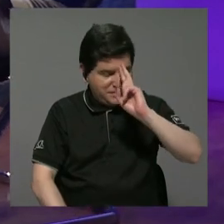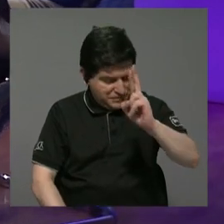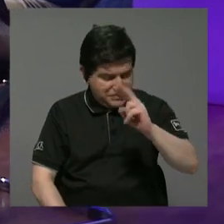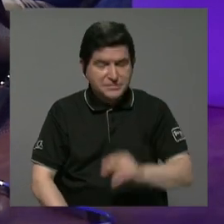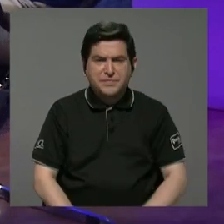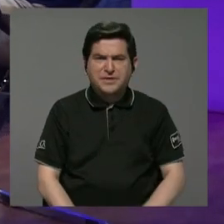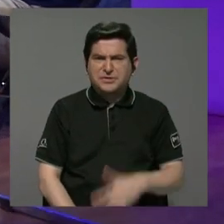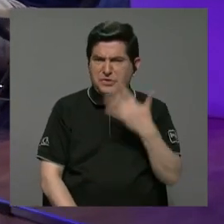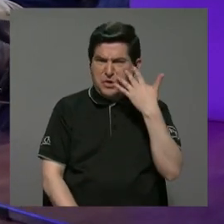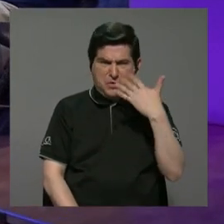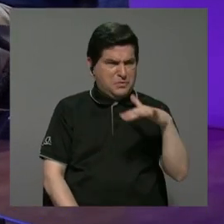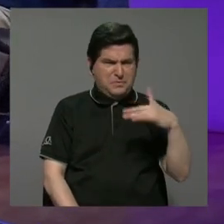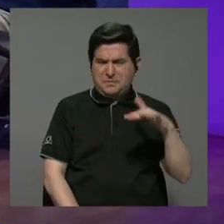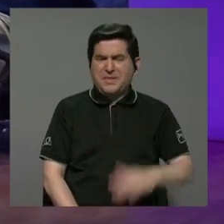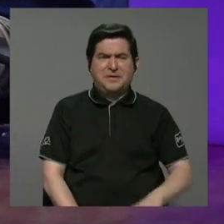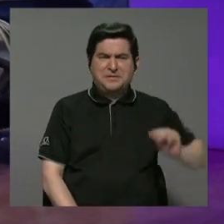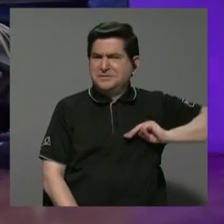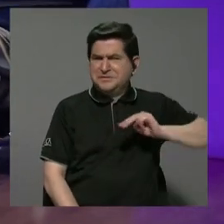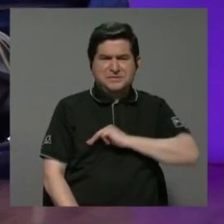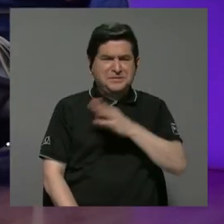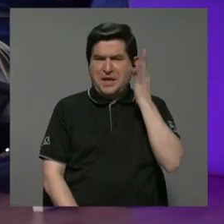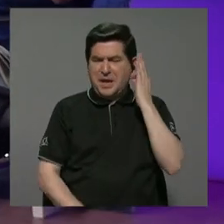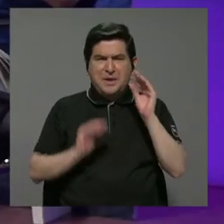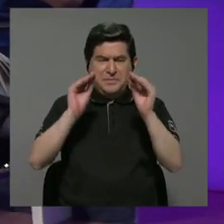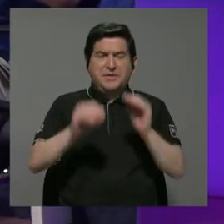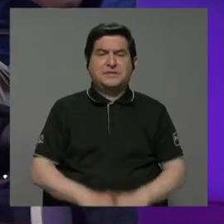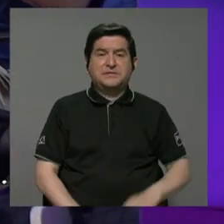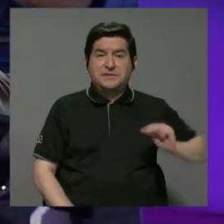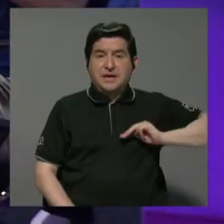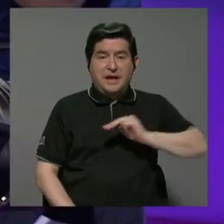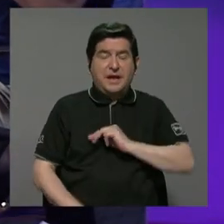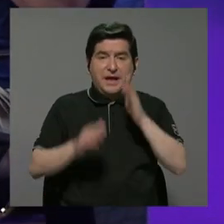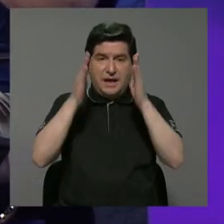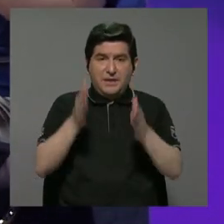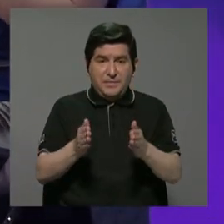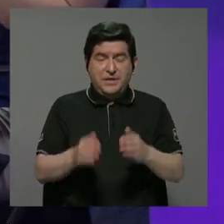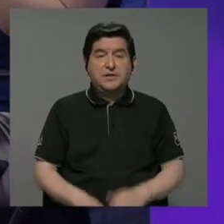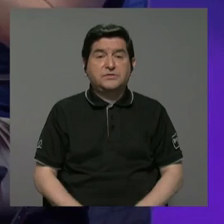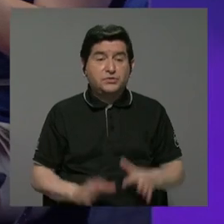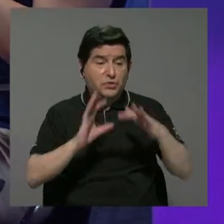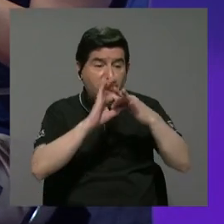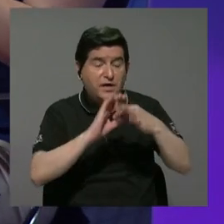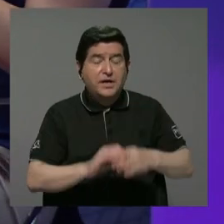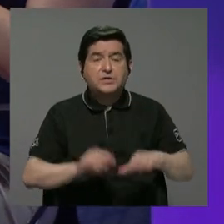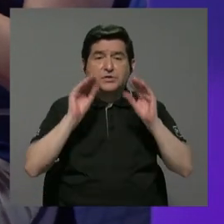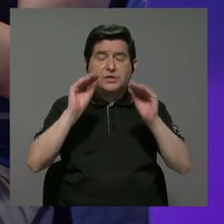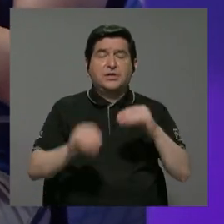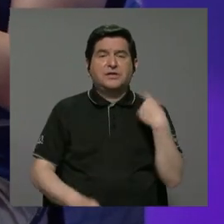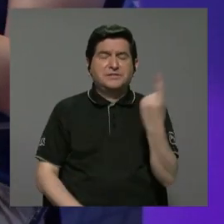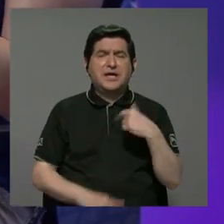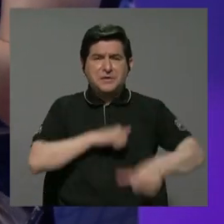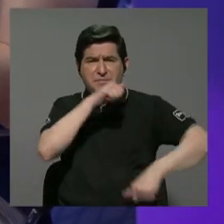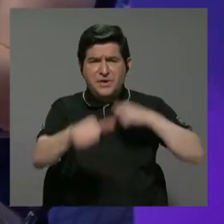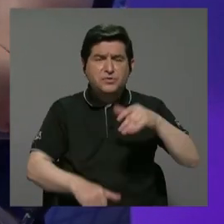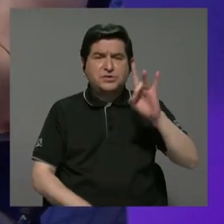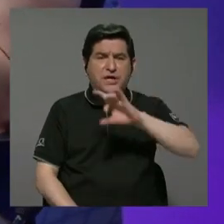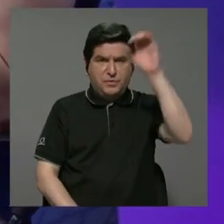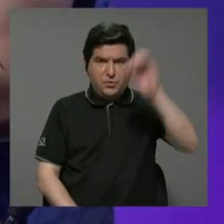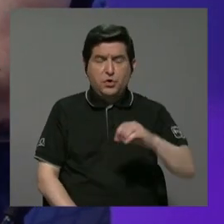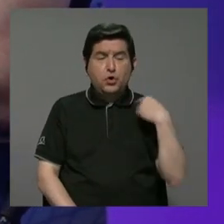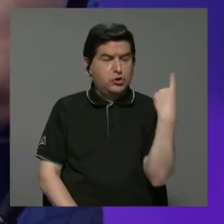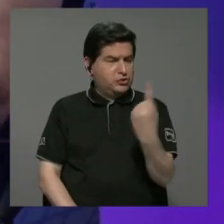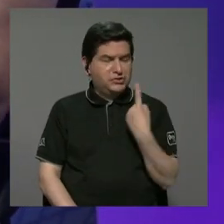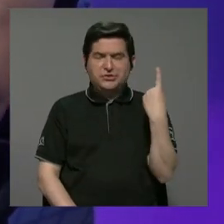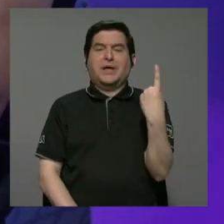no parece la ministra de Educación. El ministro de Educación de este país siempre ha peleado su 8%. La vida.